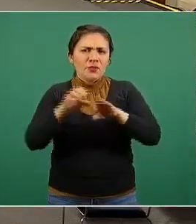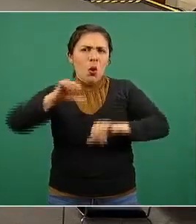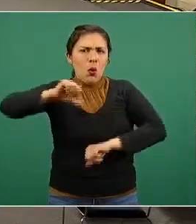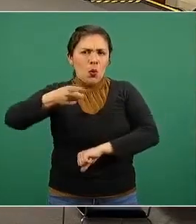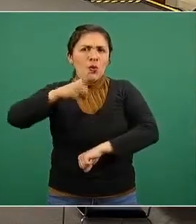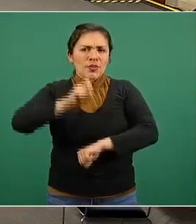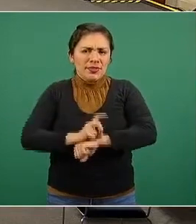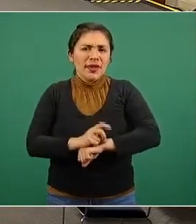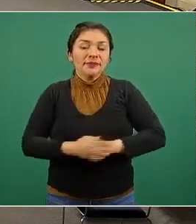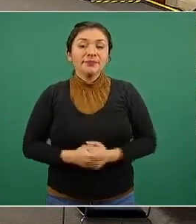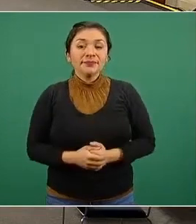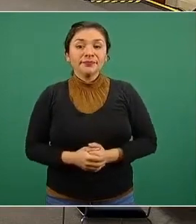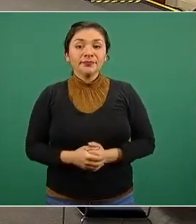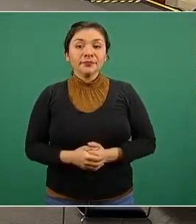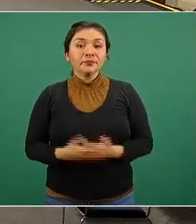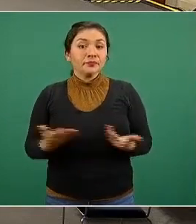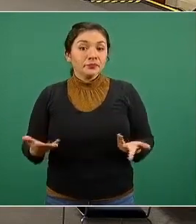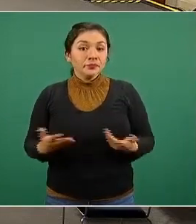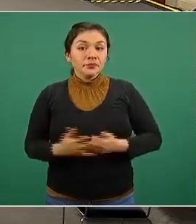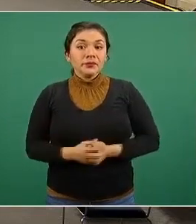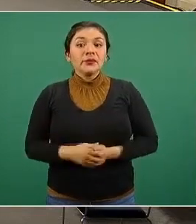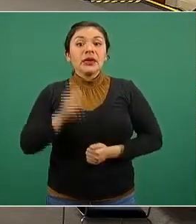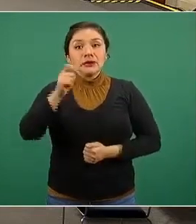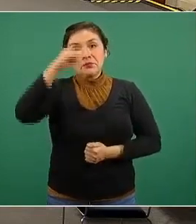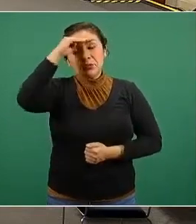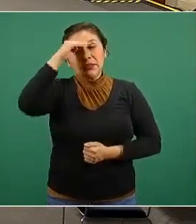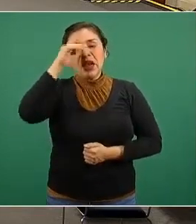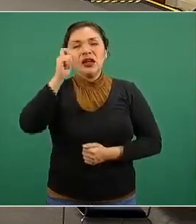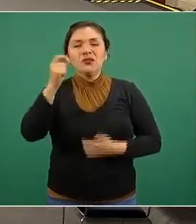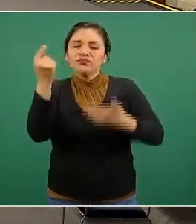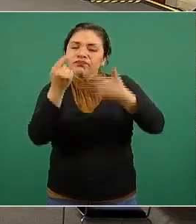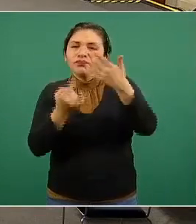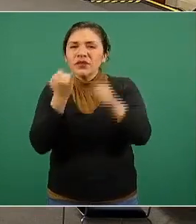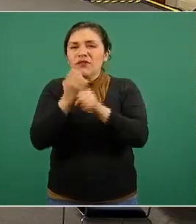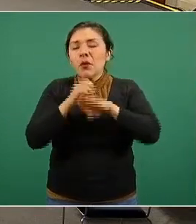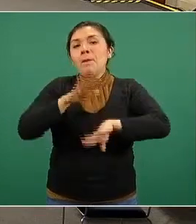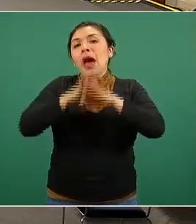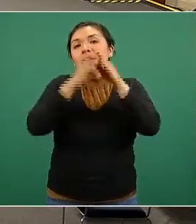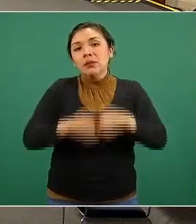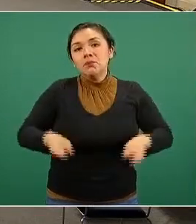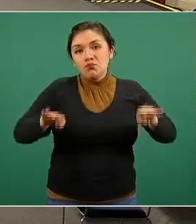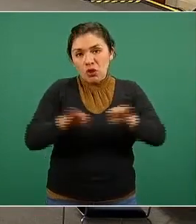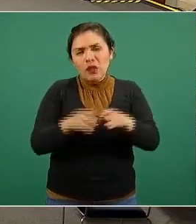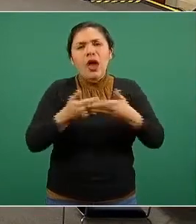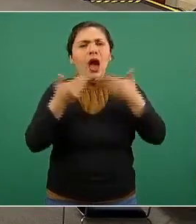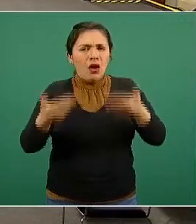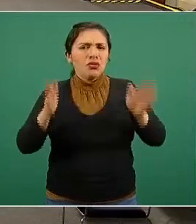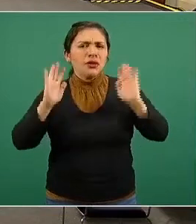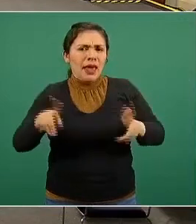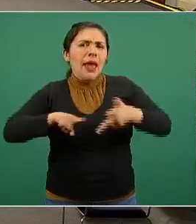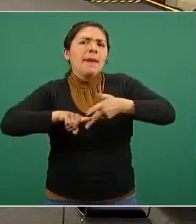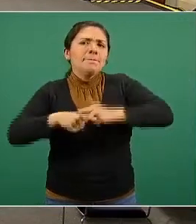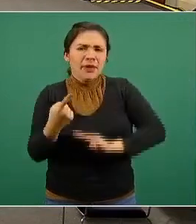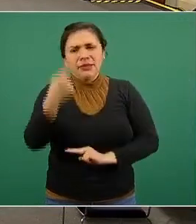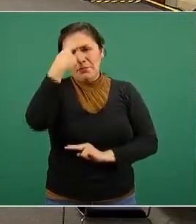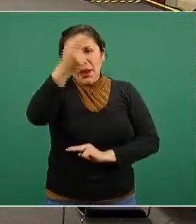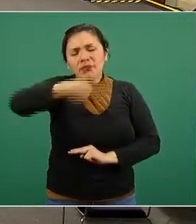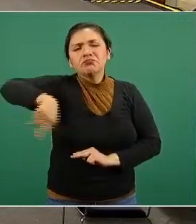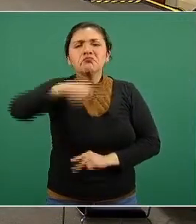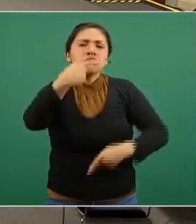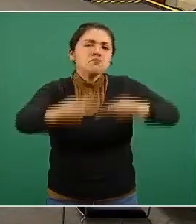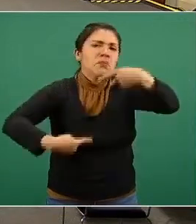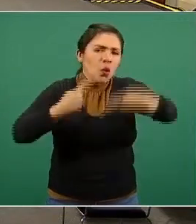información de actualización y que se considera más relevante para el día de hoy. Y bueno, pasaríamos entonces ahora a